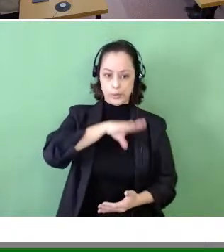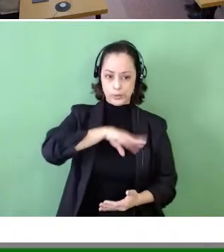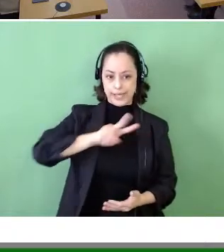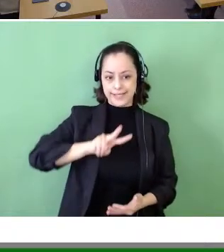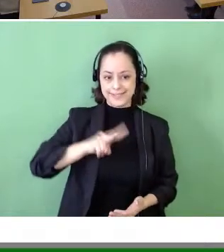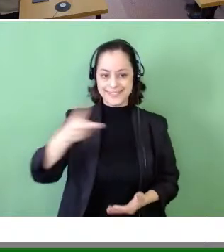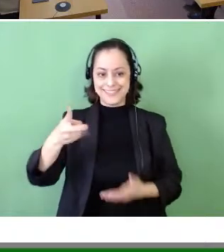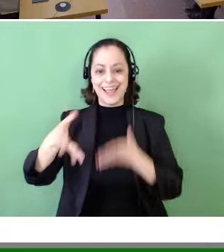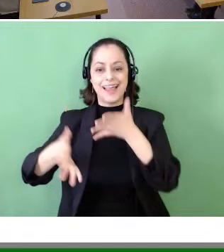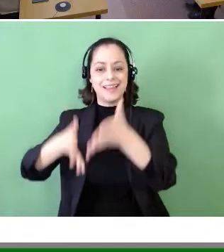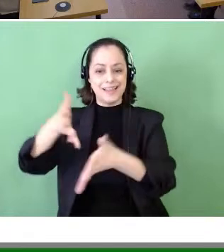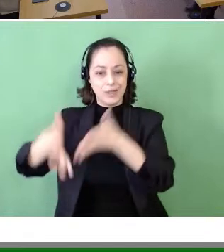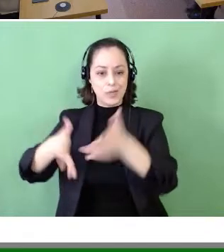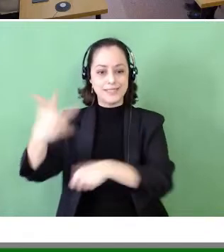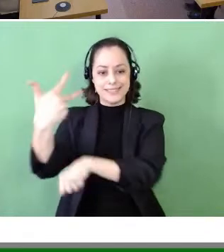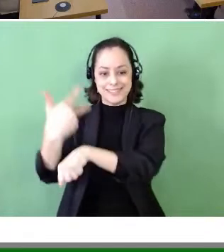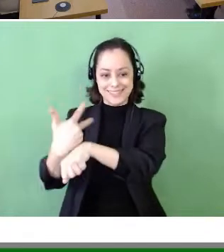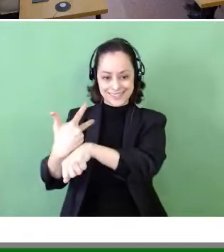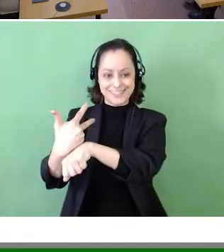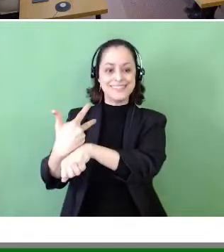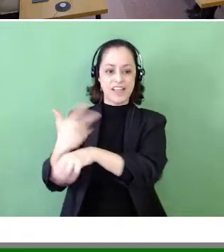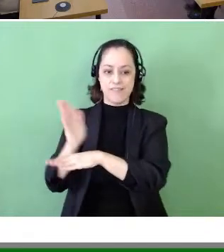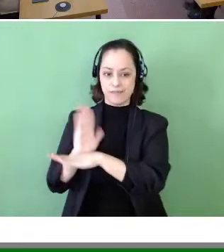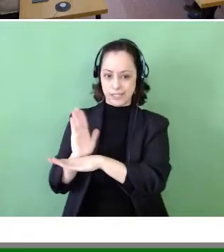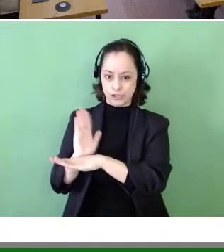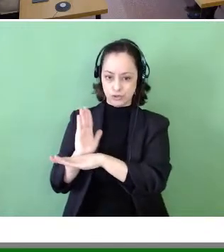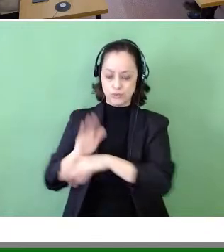para libros en vídeo y para